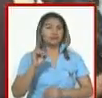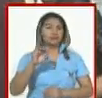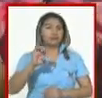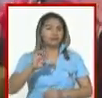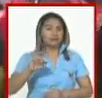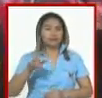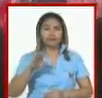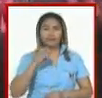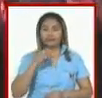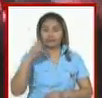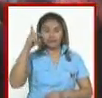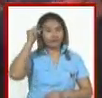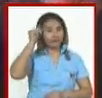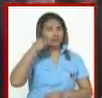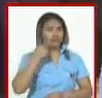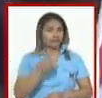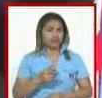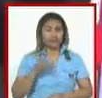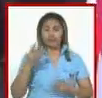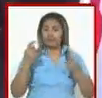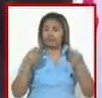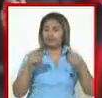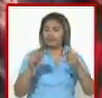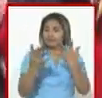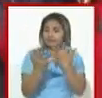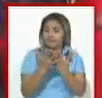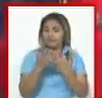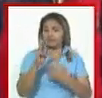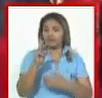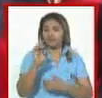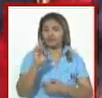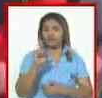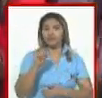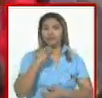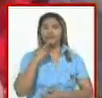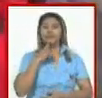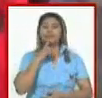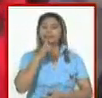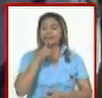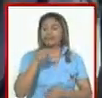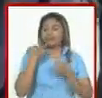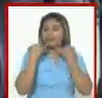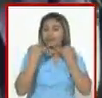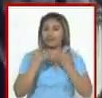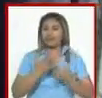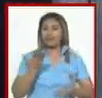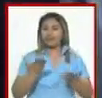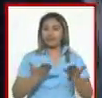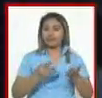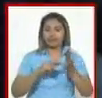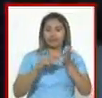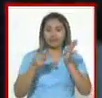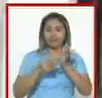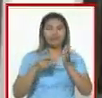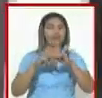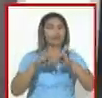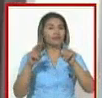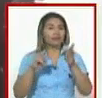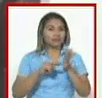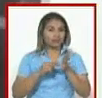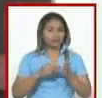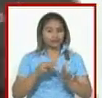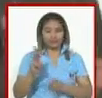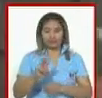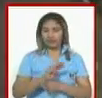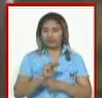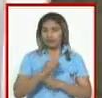ejecutivo desde el gobierno niega el que se pretende encarcelar a carlos meza y afirman que esa declaración fue meramente simbólica pero también